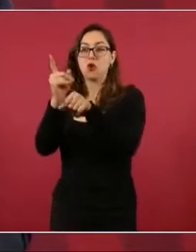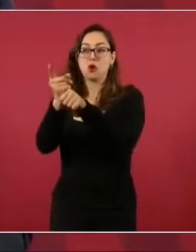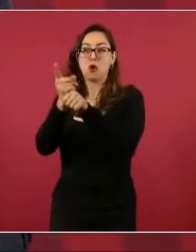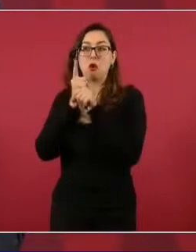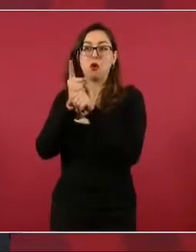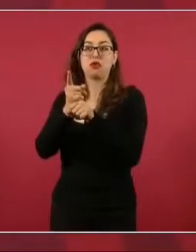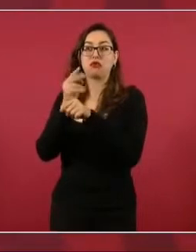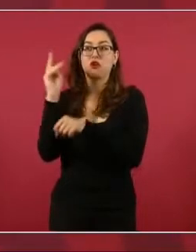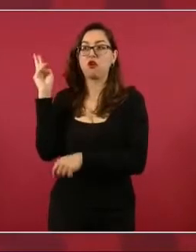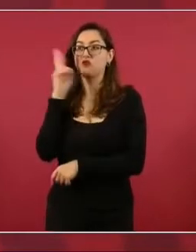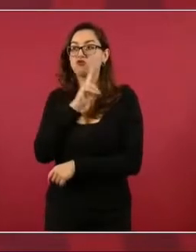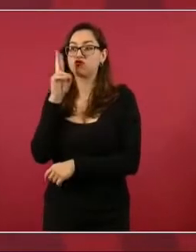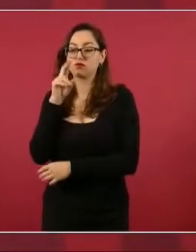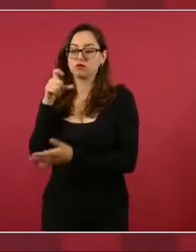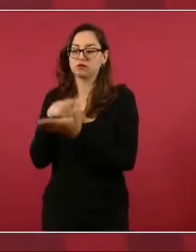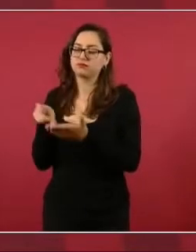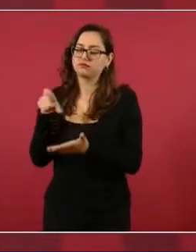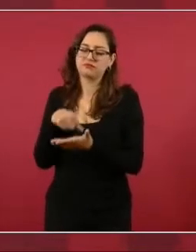son